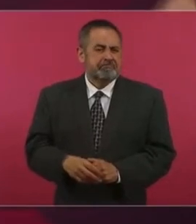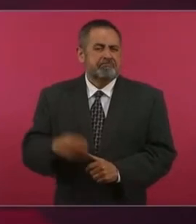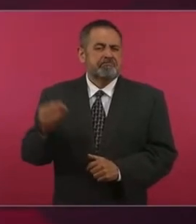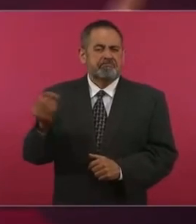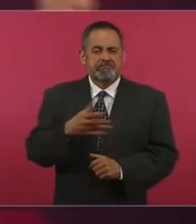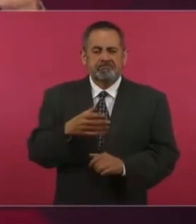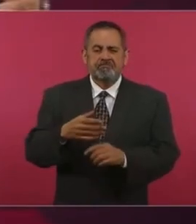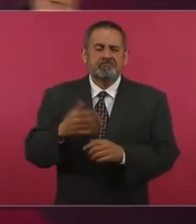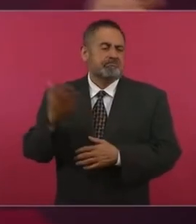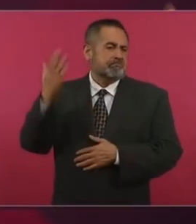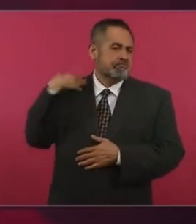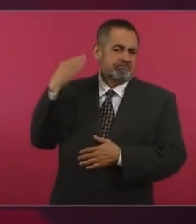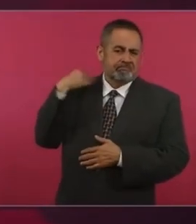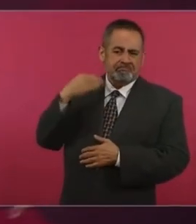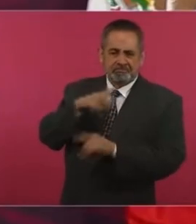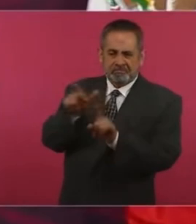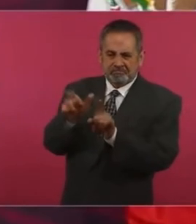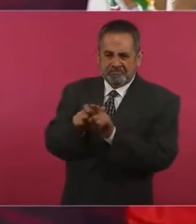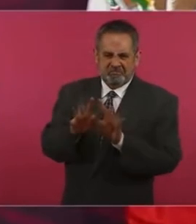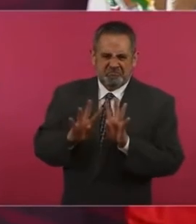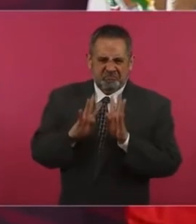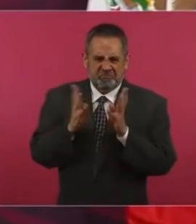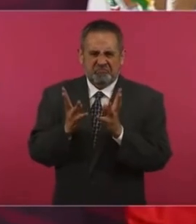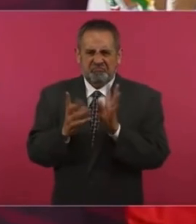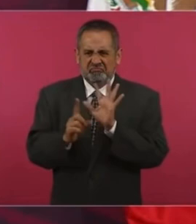rodeado, ¿no?, de guardaespaldas,